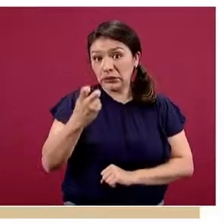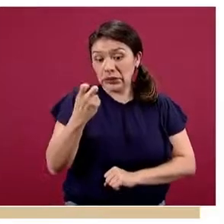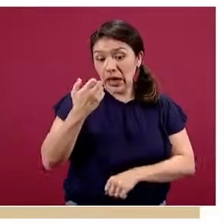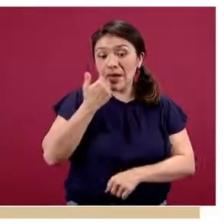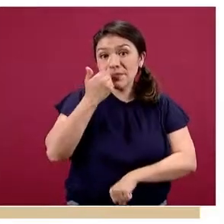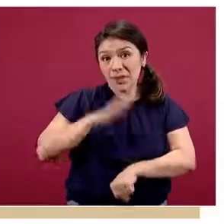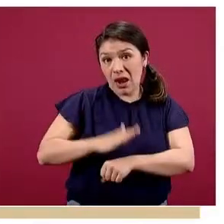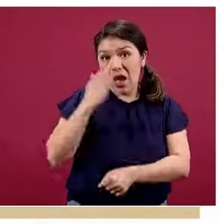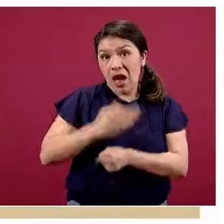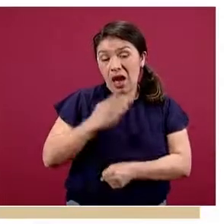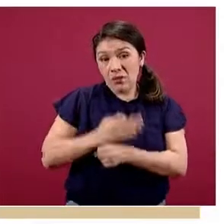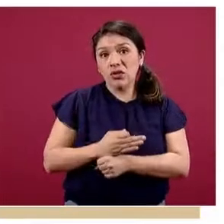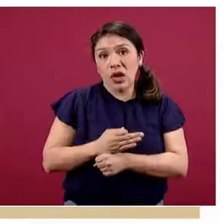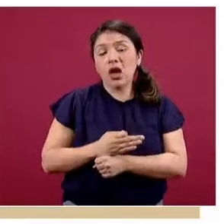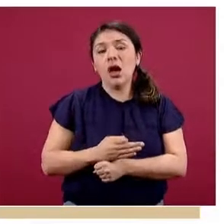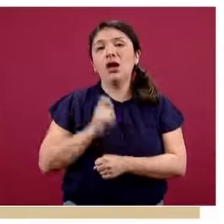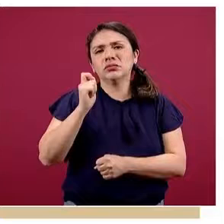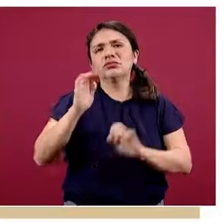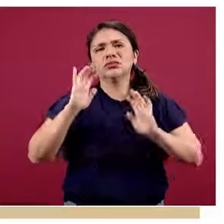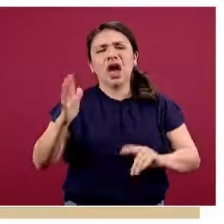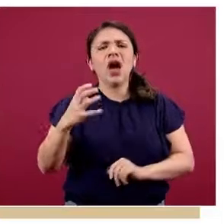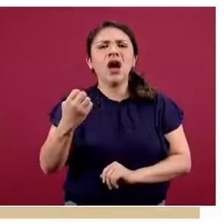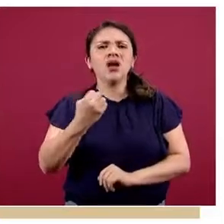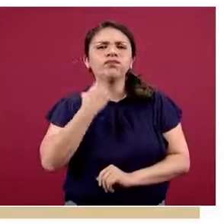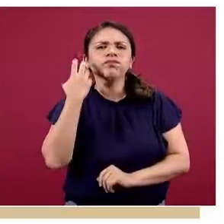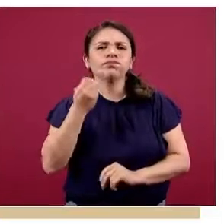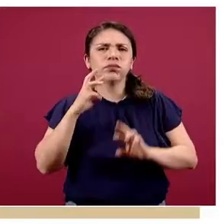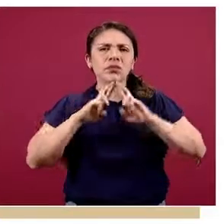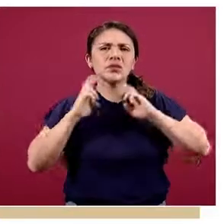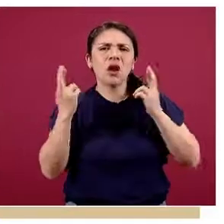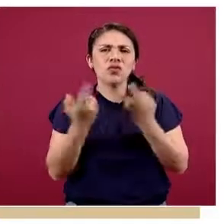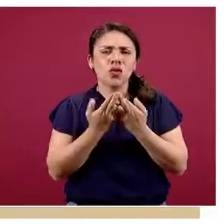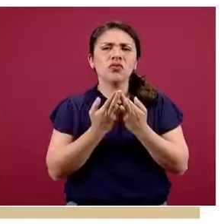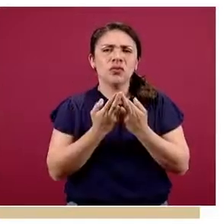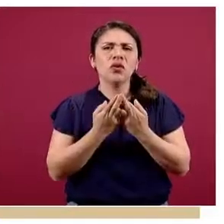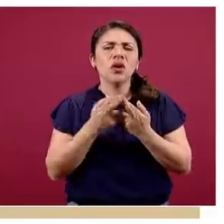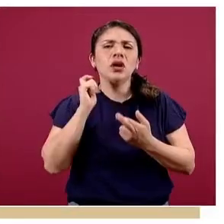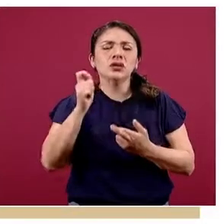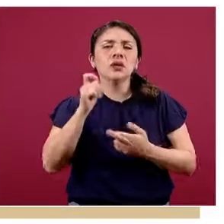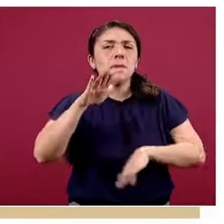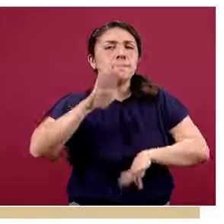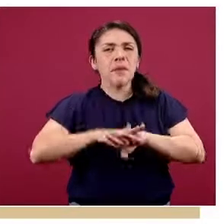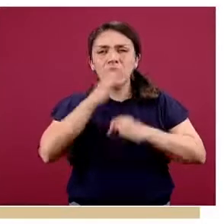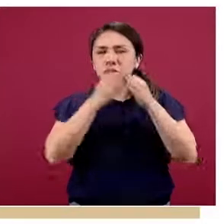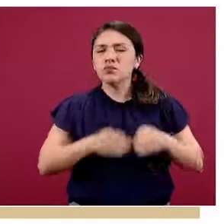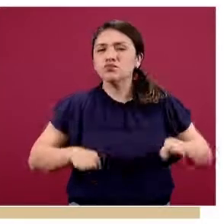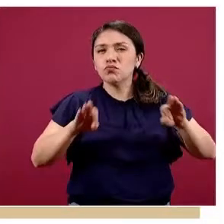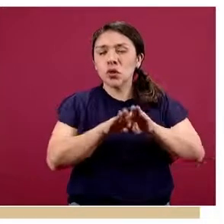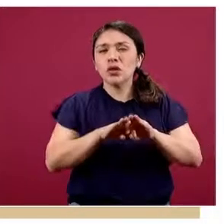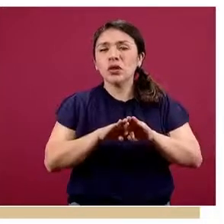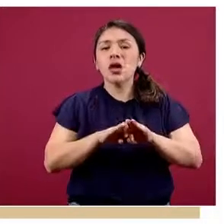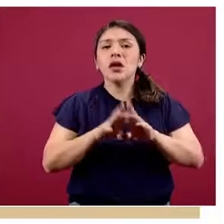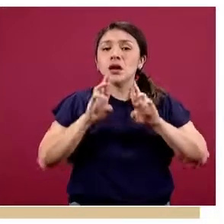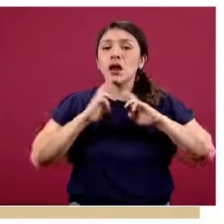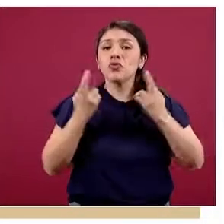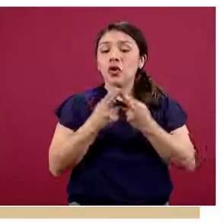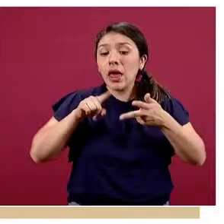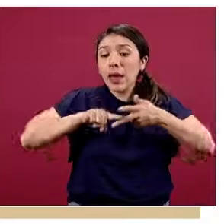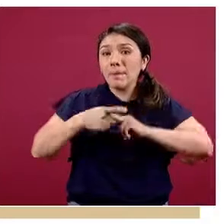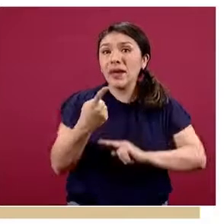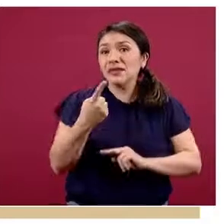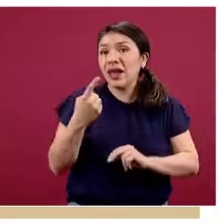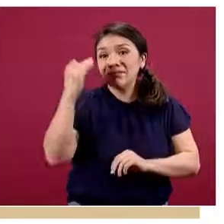administración sesionó como vez extraordinaria y sobre todo sesionó al inicio de